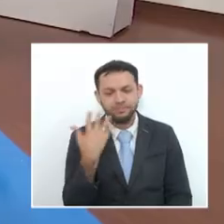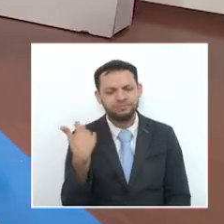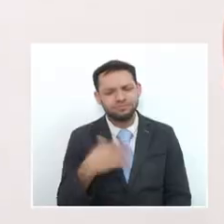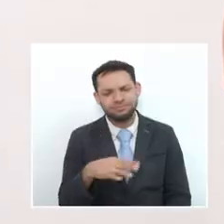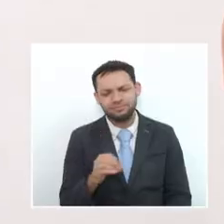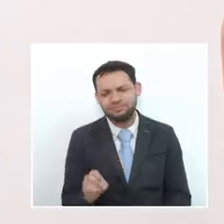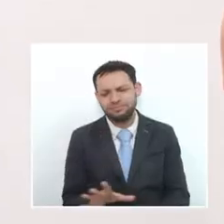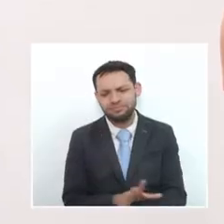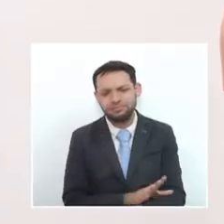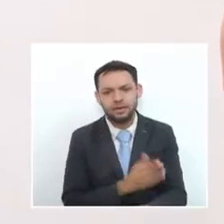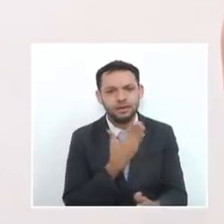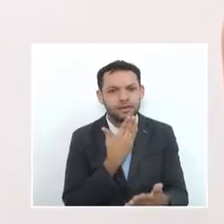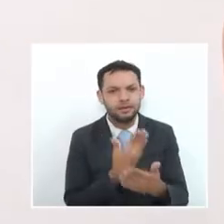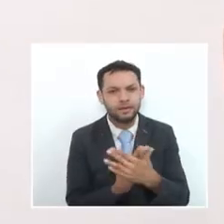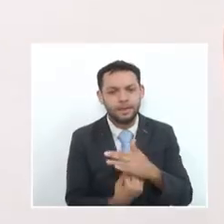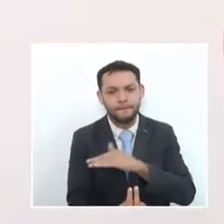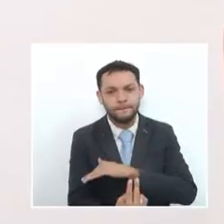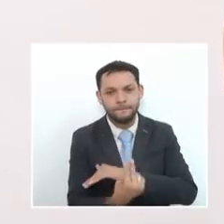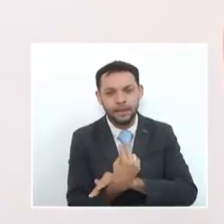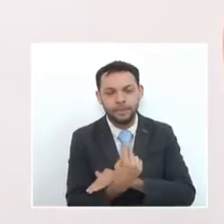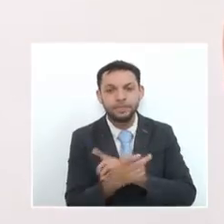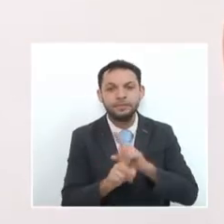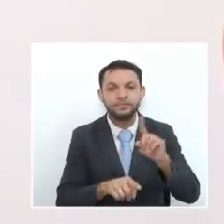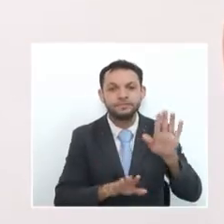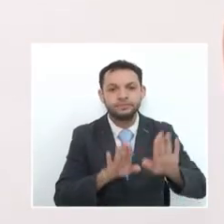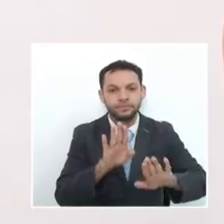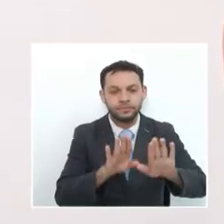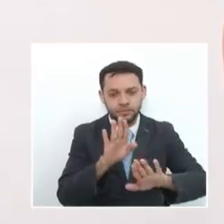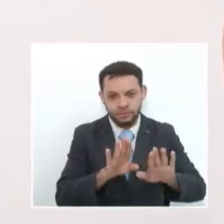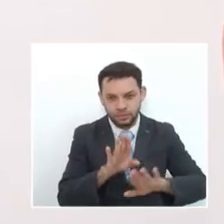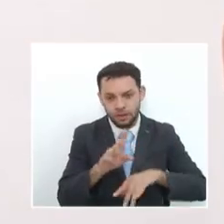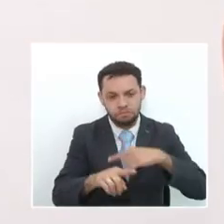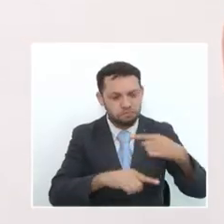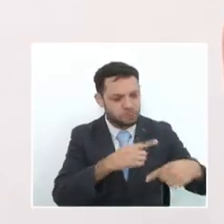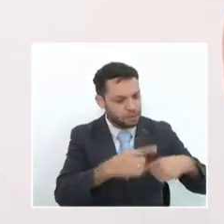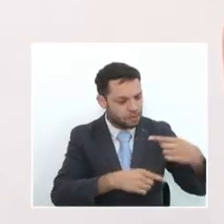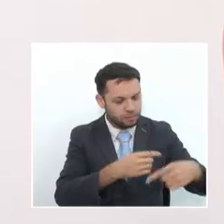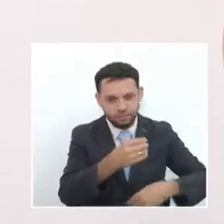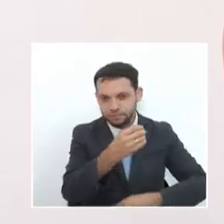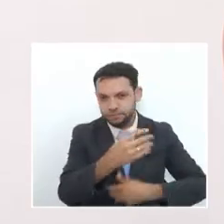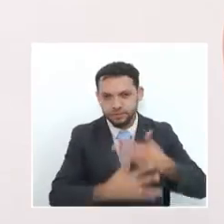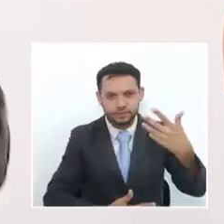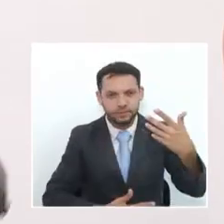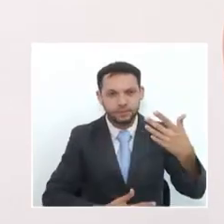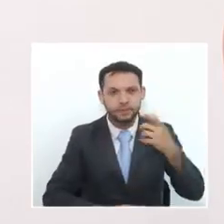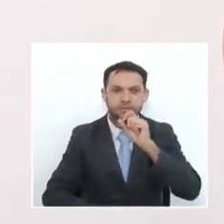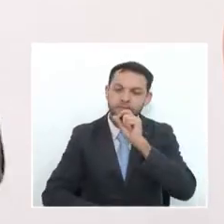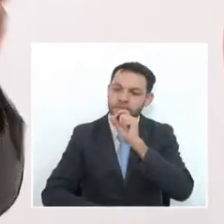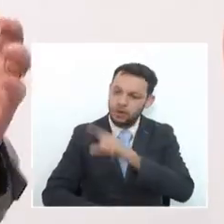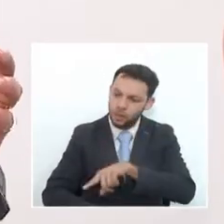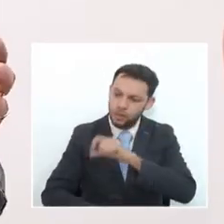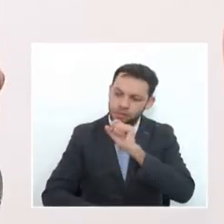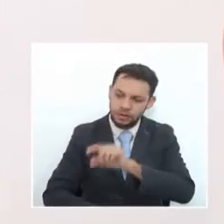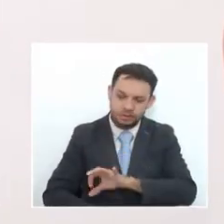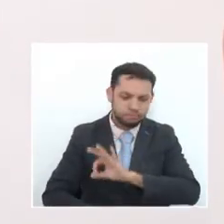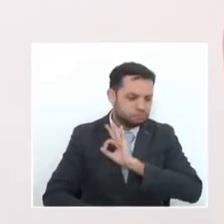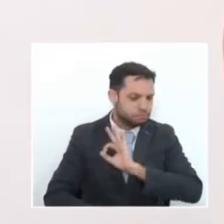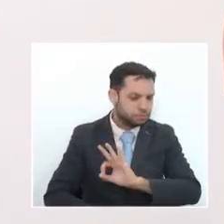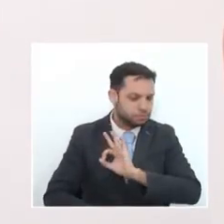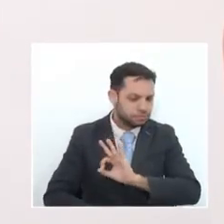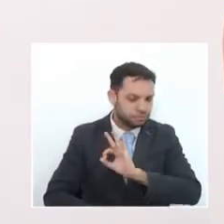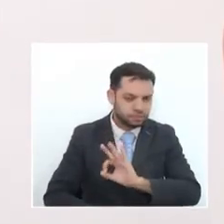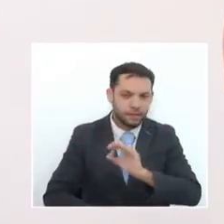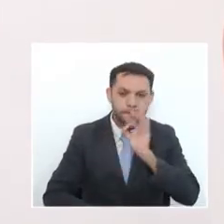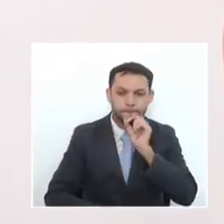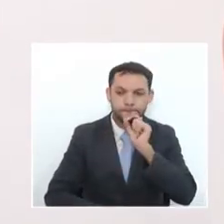maravillosa compañía y el aporte muy importante de parte de ustedes con todas las preguntas que ayudan también a que esas